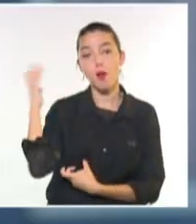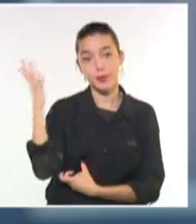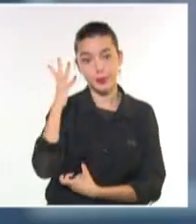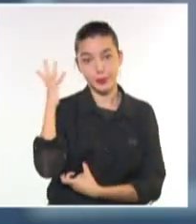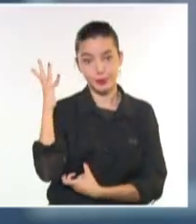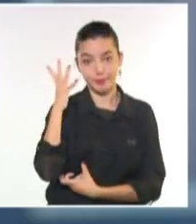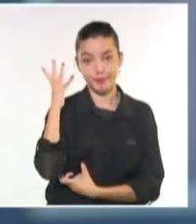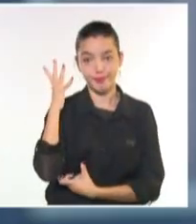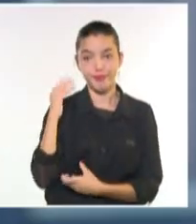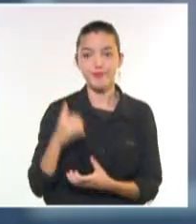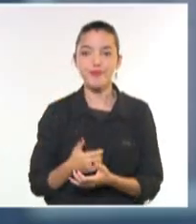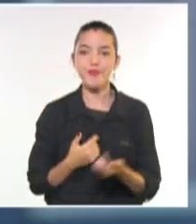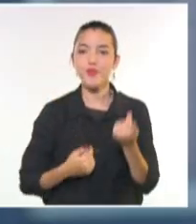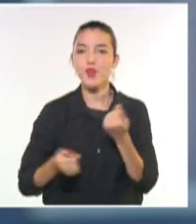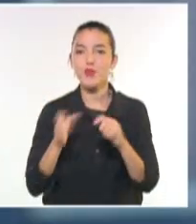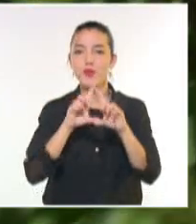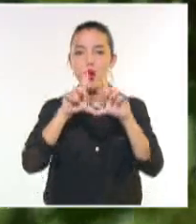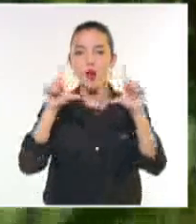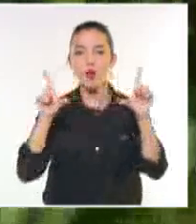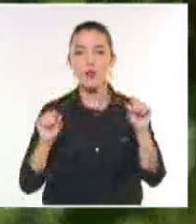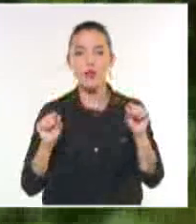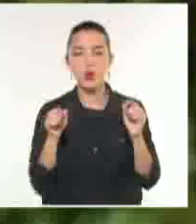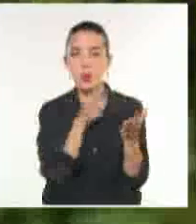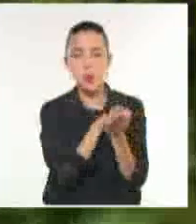una pieza única de valor documental.